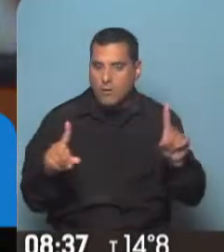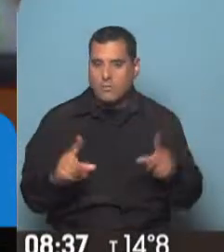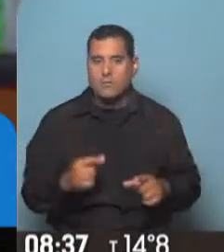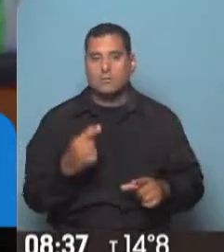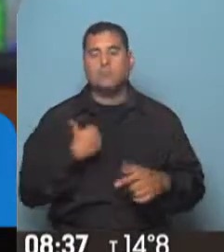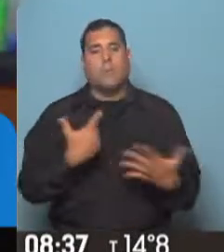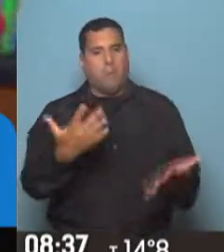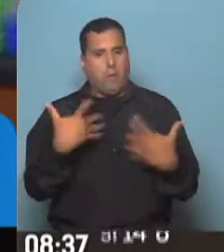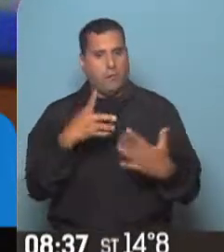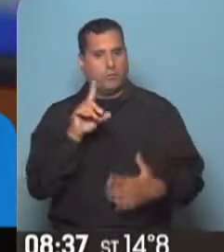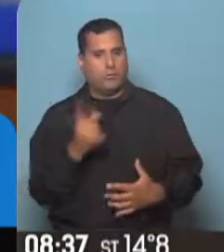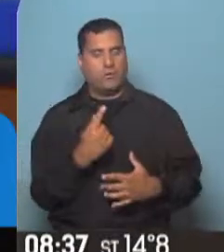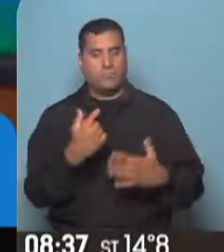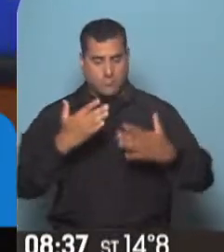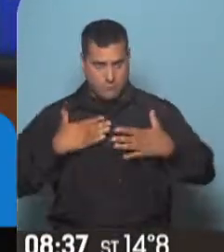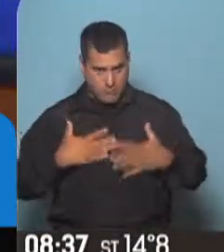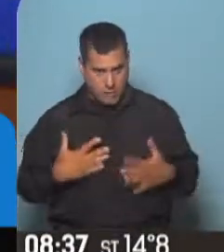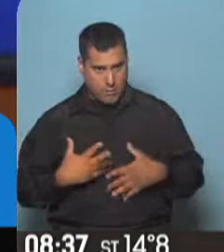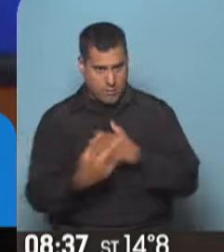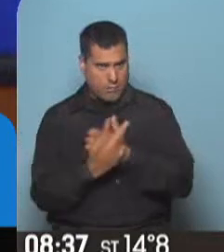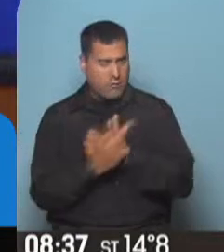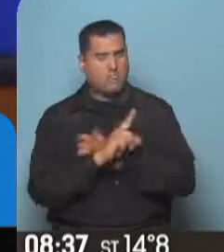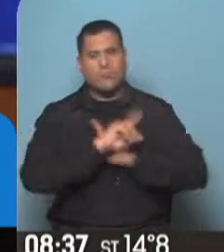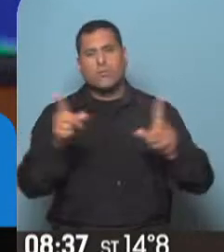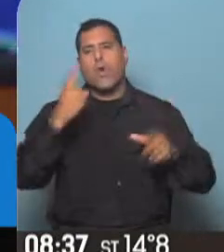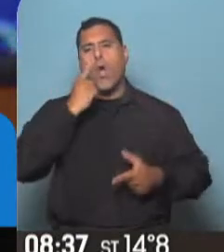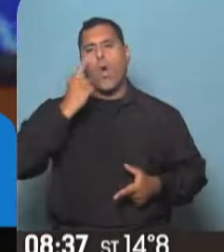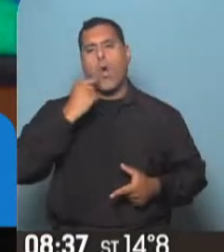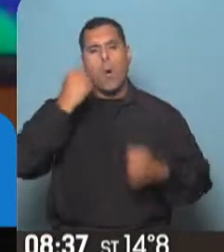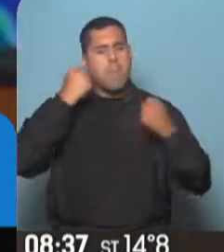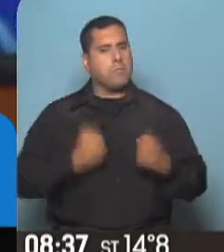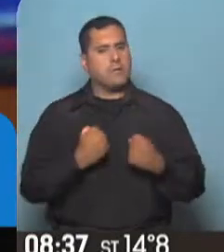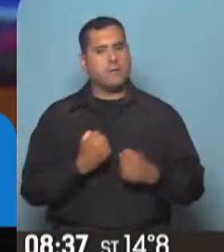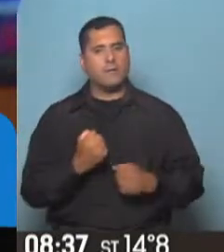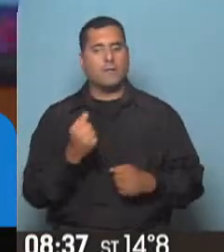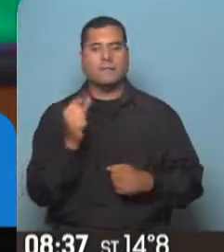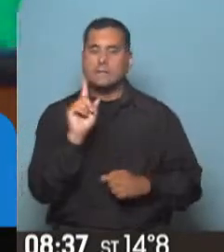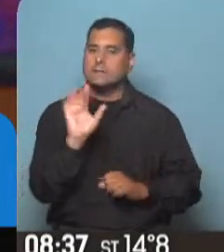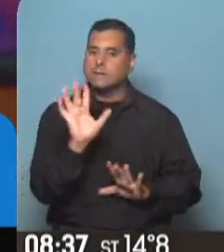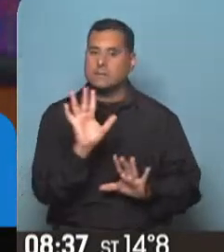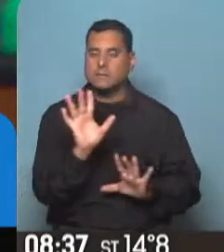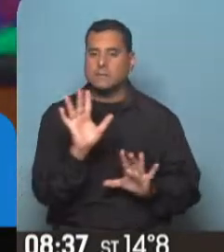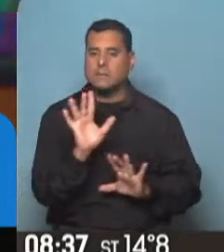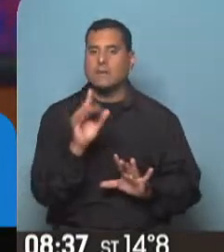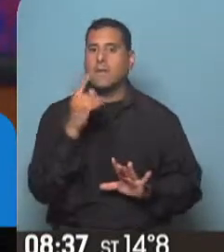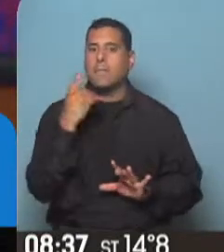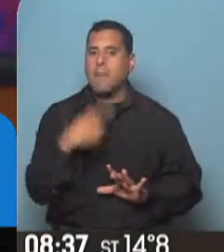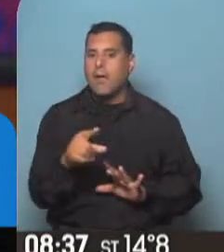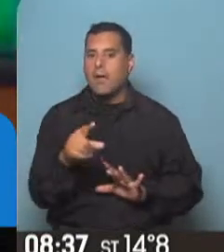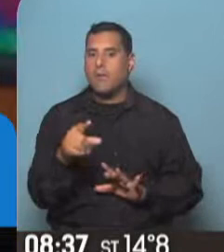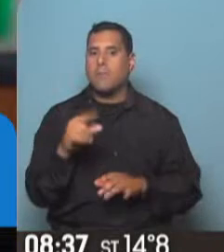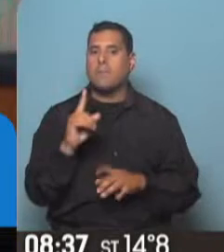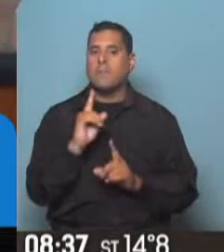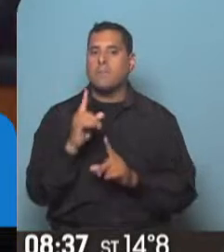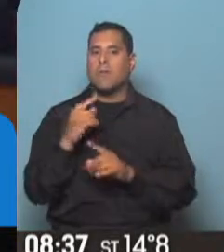no cuidar el cuerpo no eso de alguna manera también tiene un costo para los varones pero que son consecuencia básicamente de